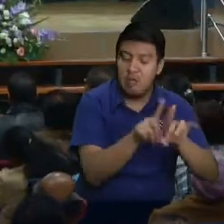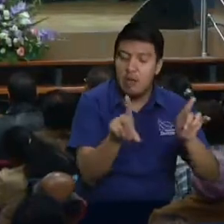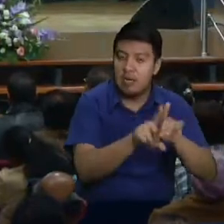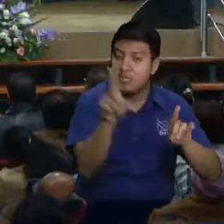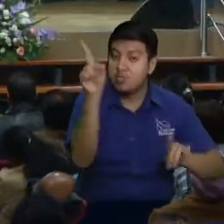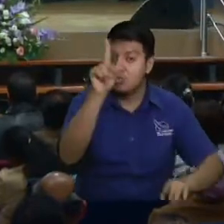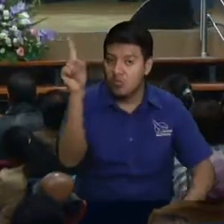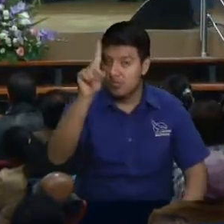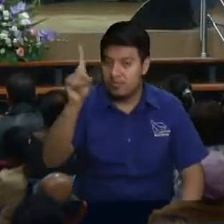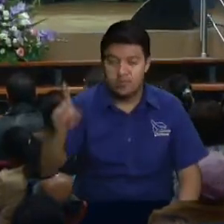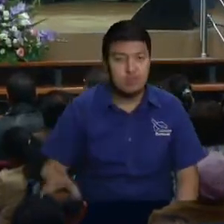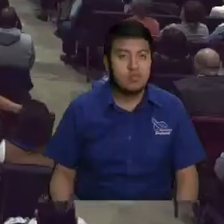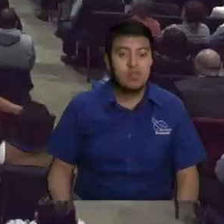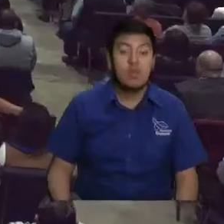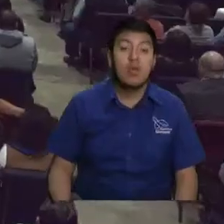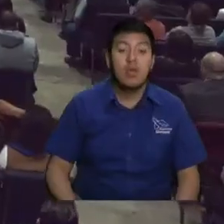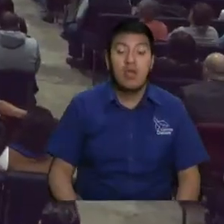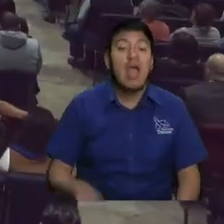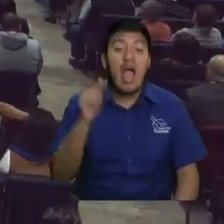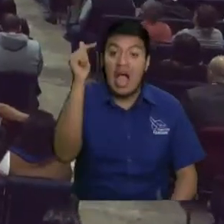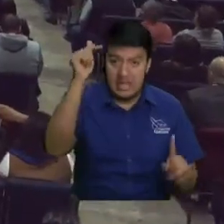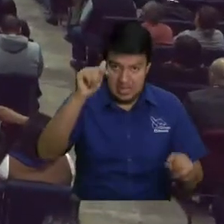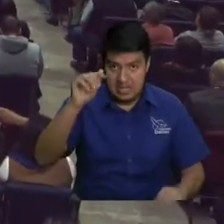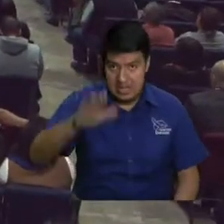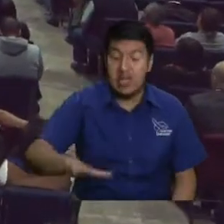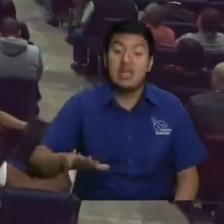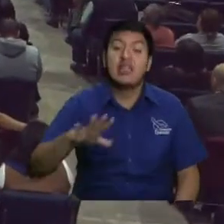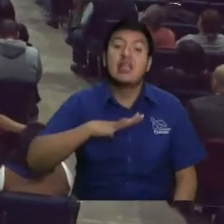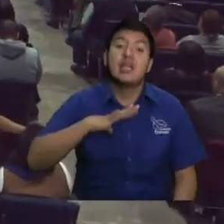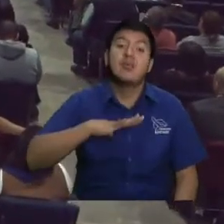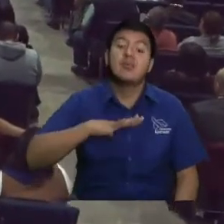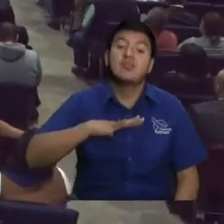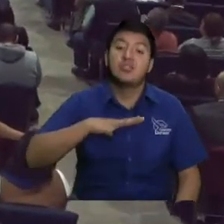dice. Porque ellos tienen incluso otra forma de gobierno.